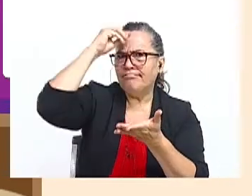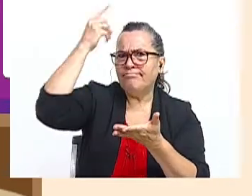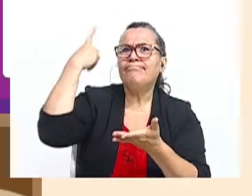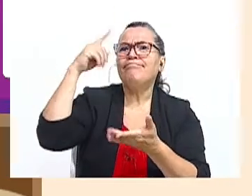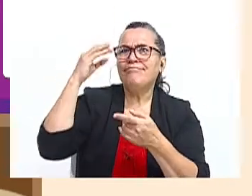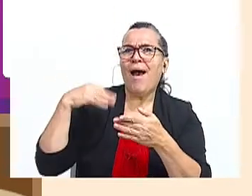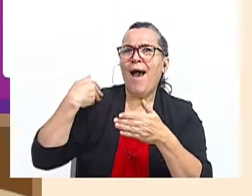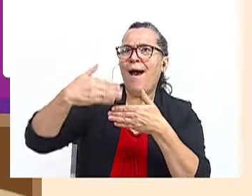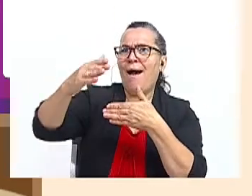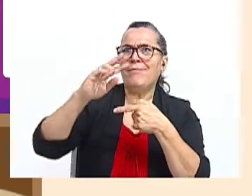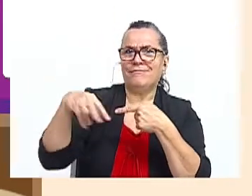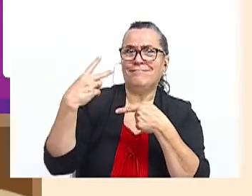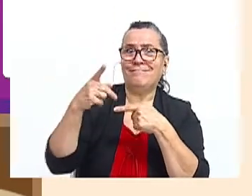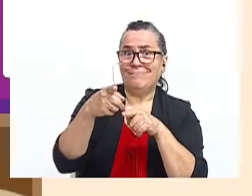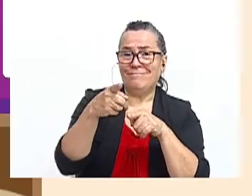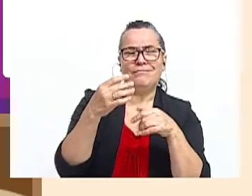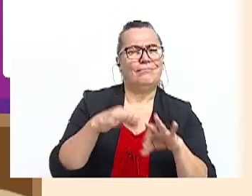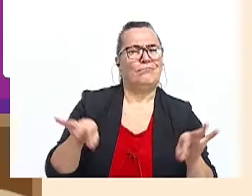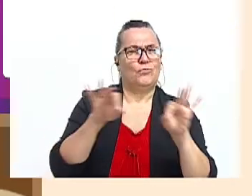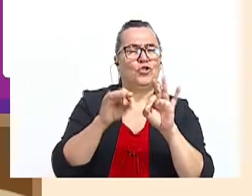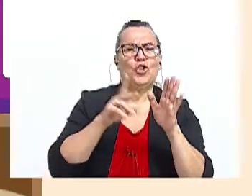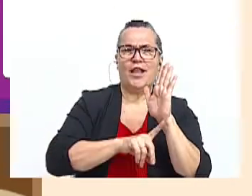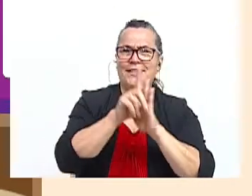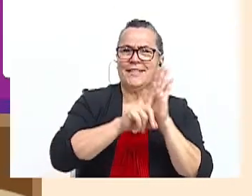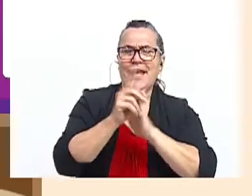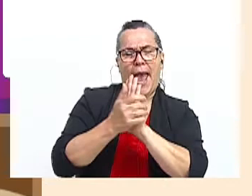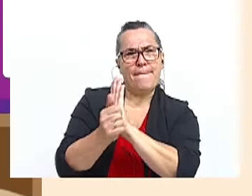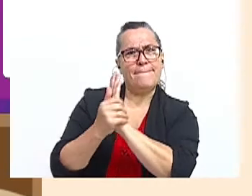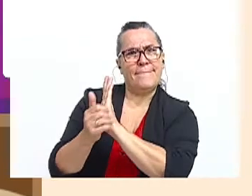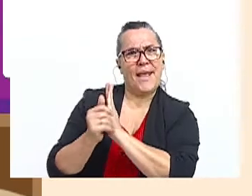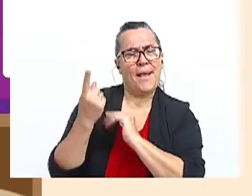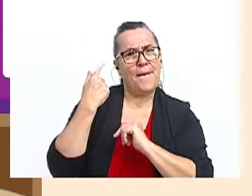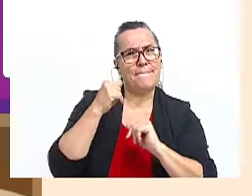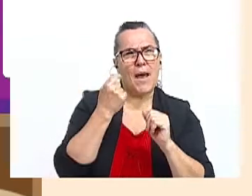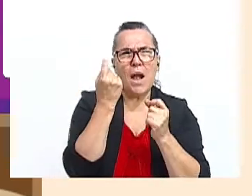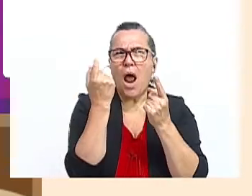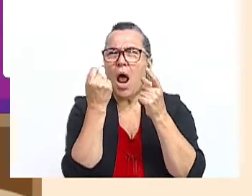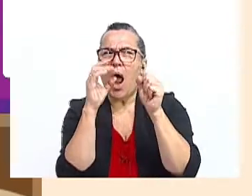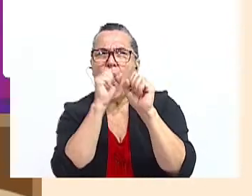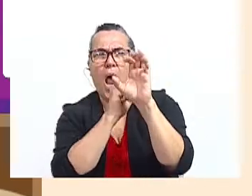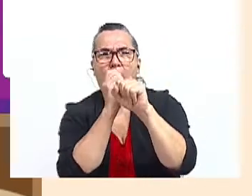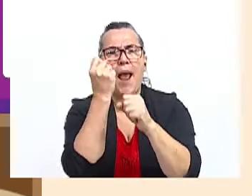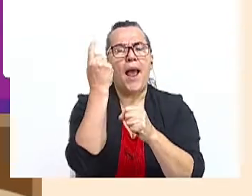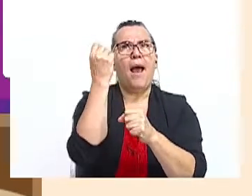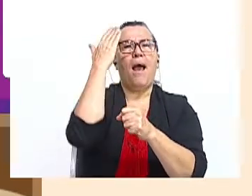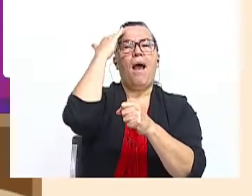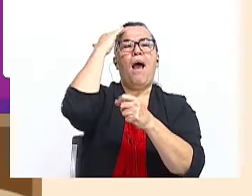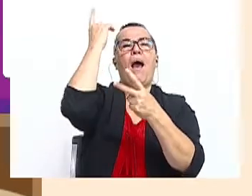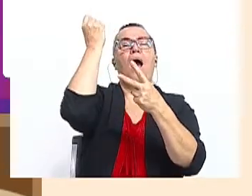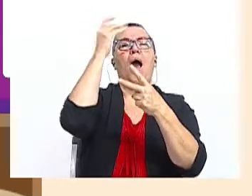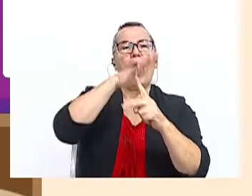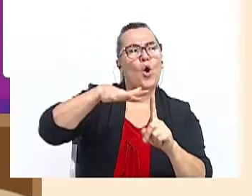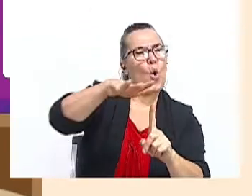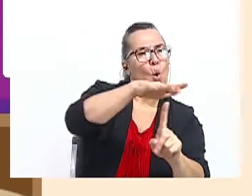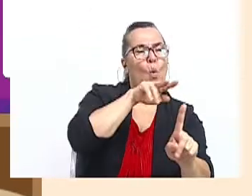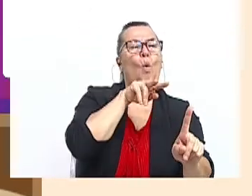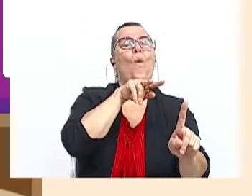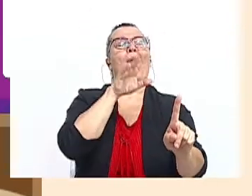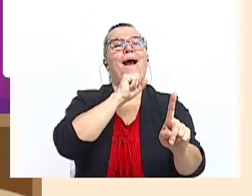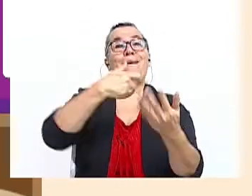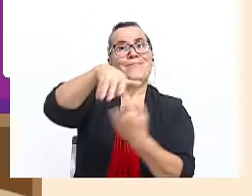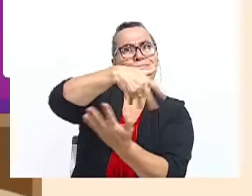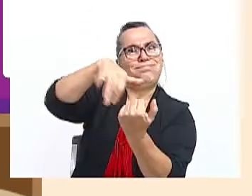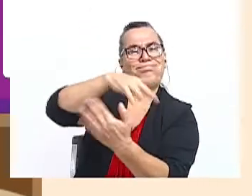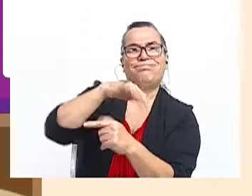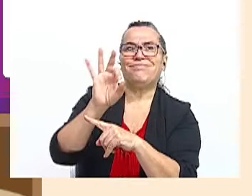vida. Esto es muy importante. Desarrollamos habilidades para interpretar mejor, para comprender nuestro contexto, para interactuar de